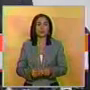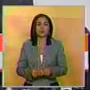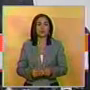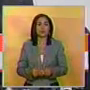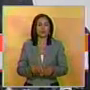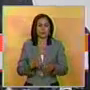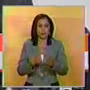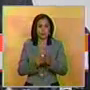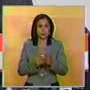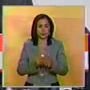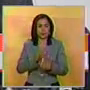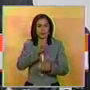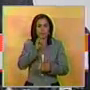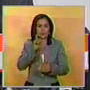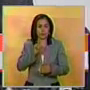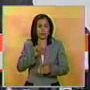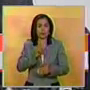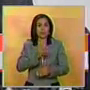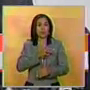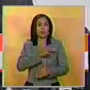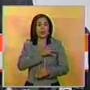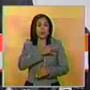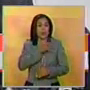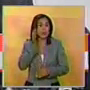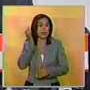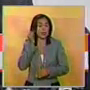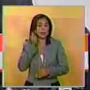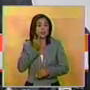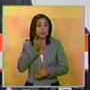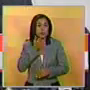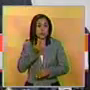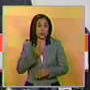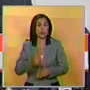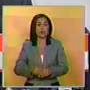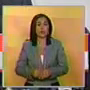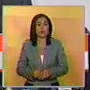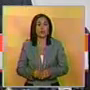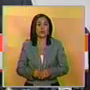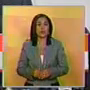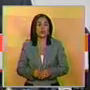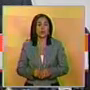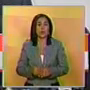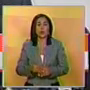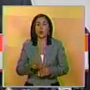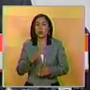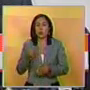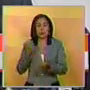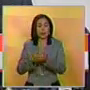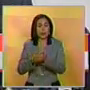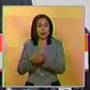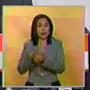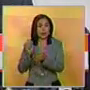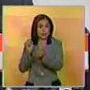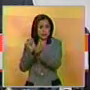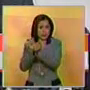algo. La señora fue secuestrada independientemente que el esposo, el involucrado, no se fue con secuestro.